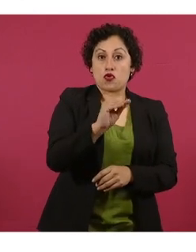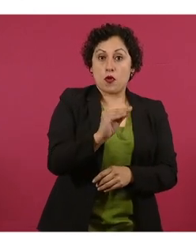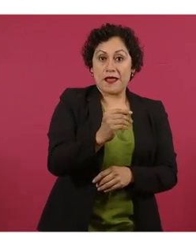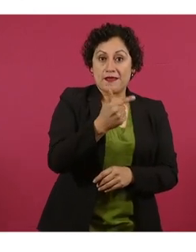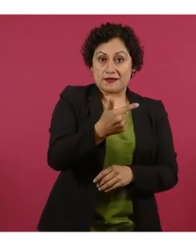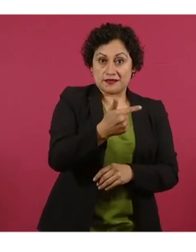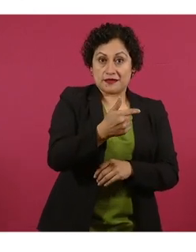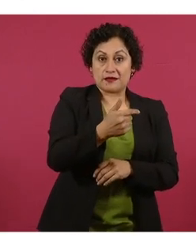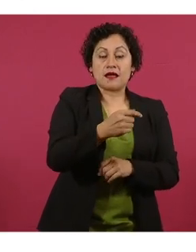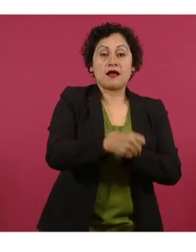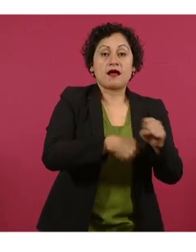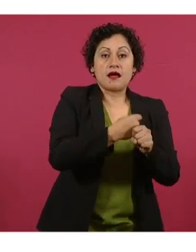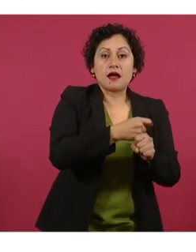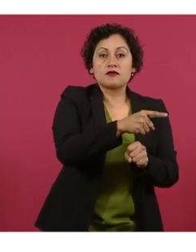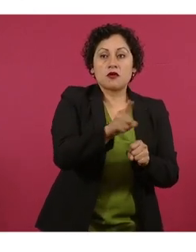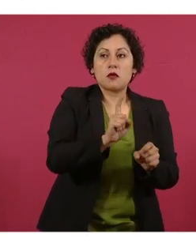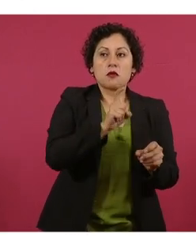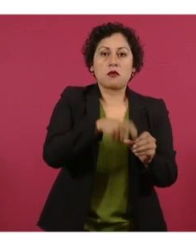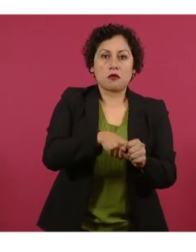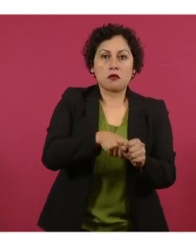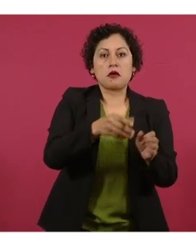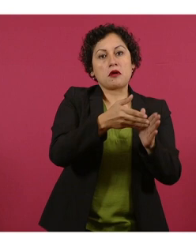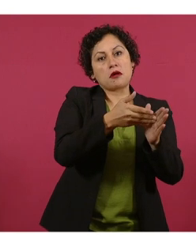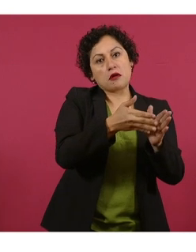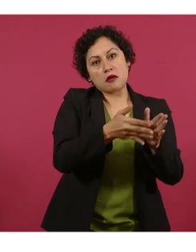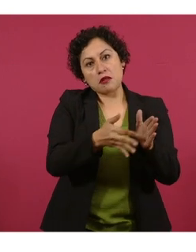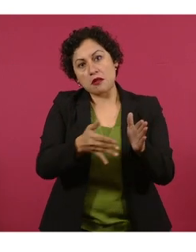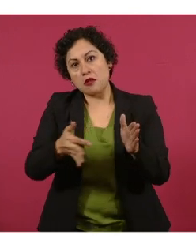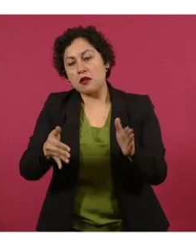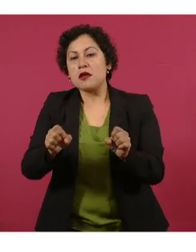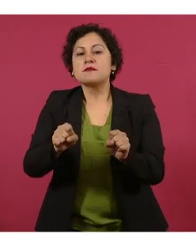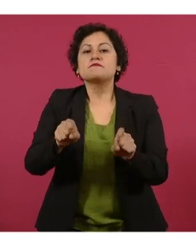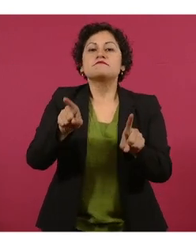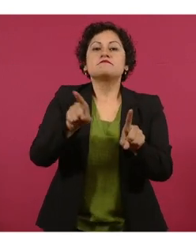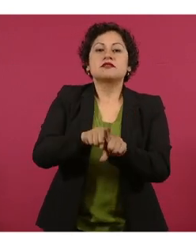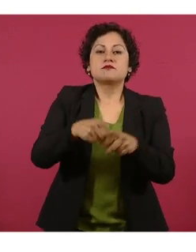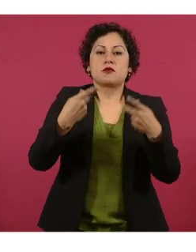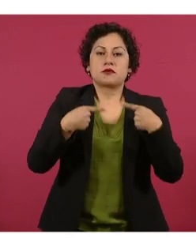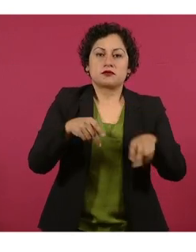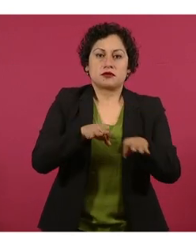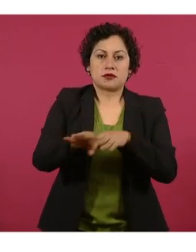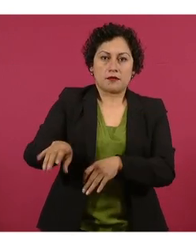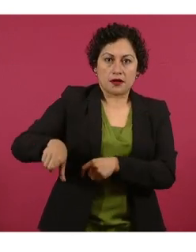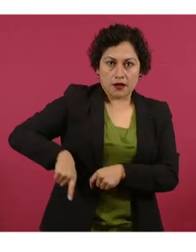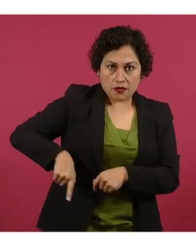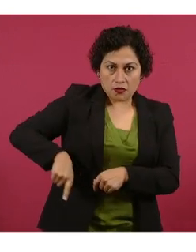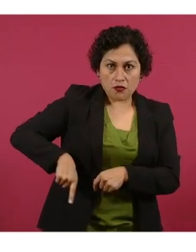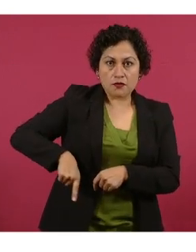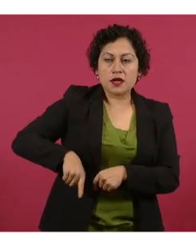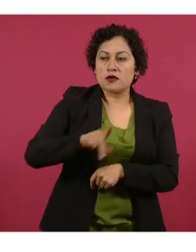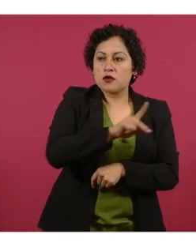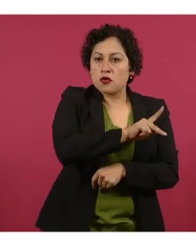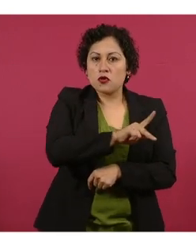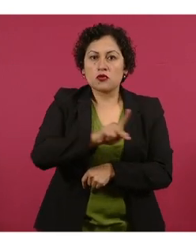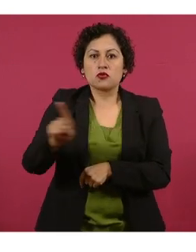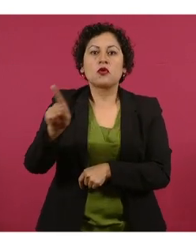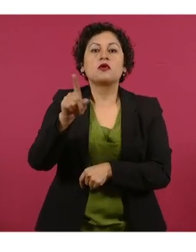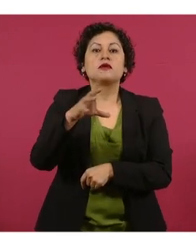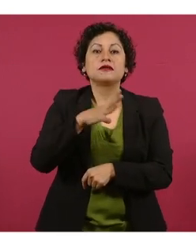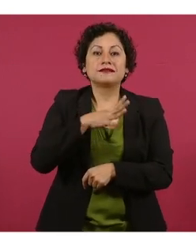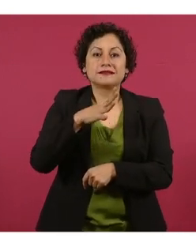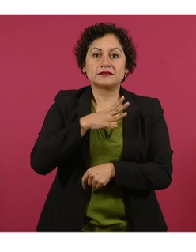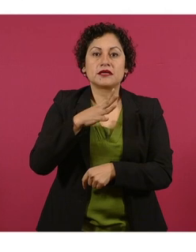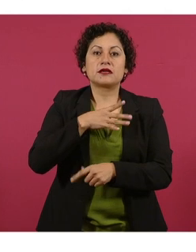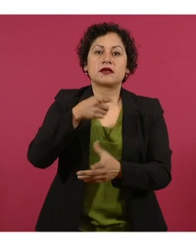1 de julio del 97, y en el caso de los trabajadores al servicio del Estado, todas y todos aquellos que cuenten con una cuenta